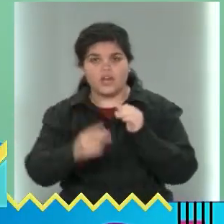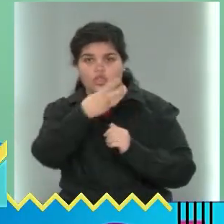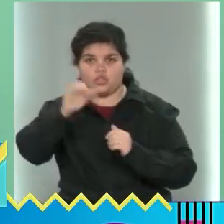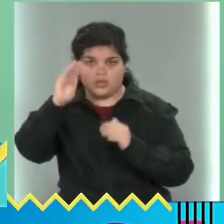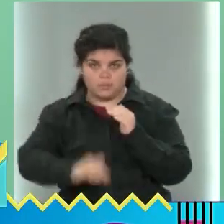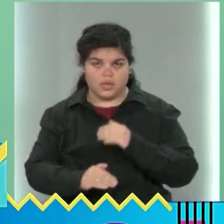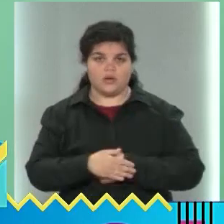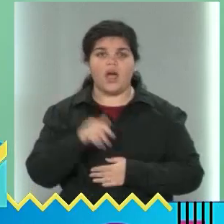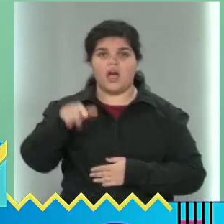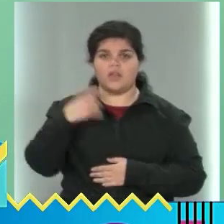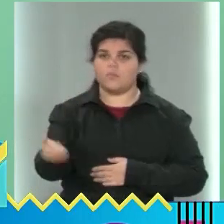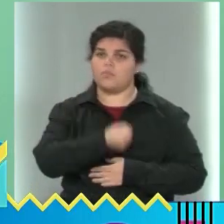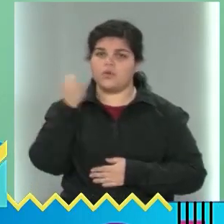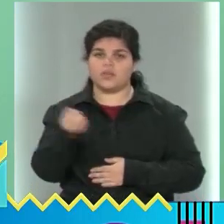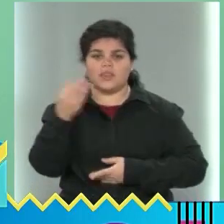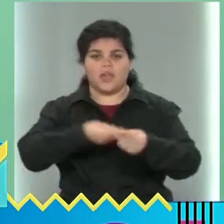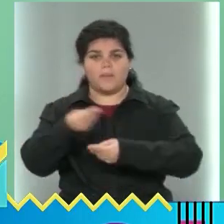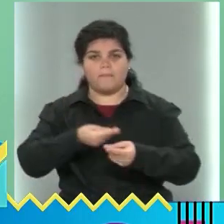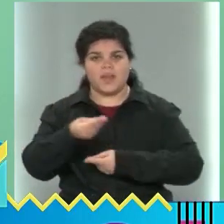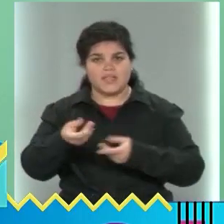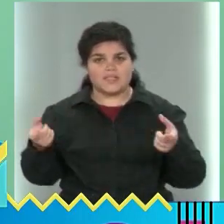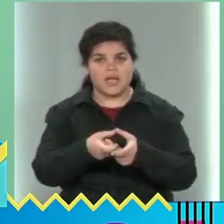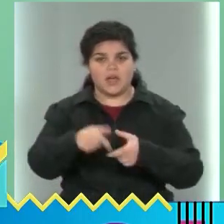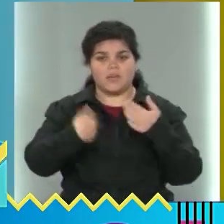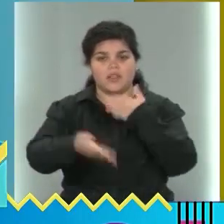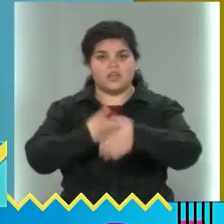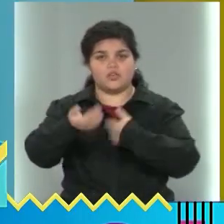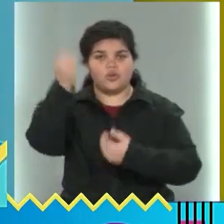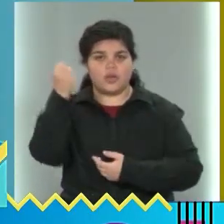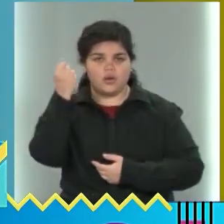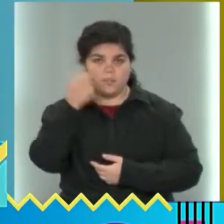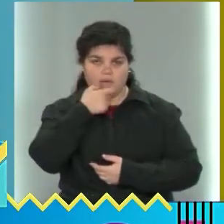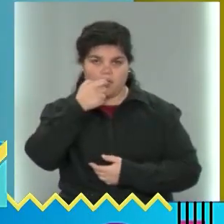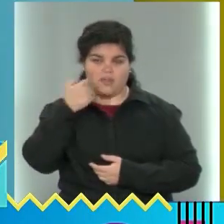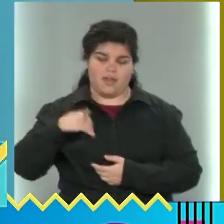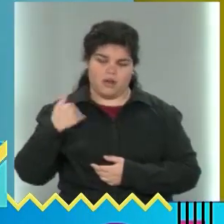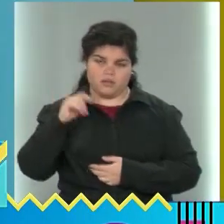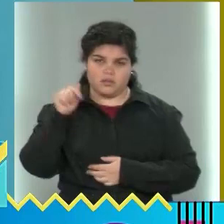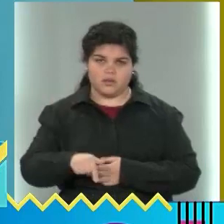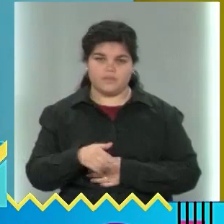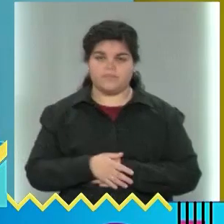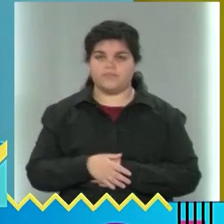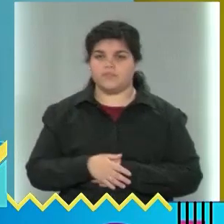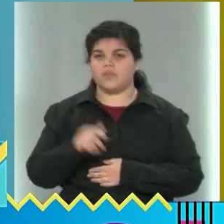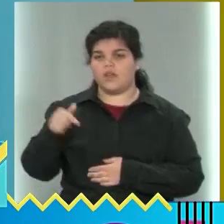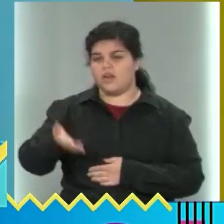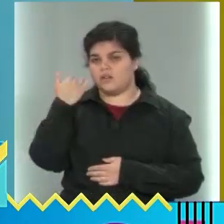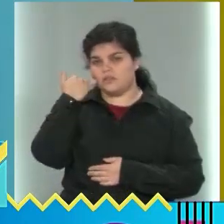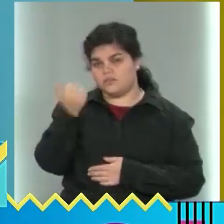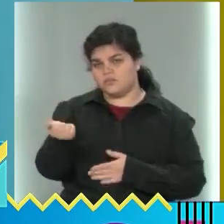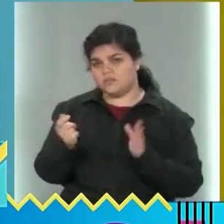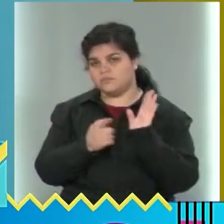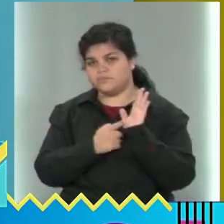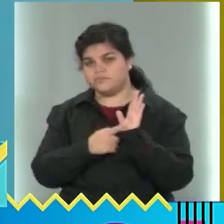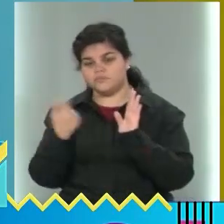panorama acerca de la importancia que tienen las pymes para el desarrollo económico del país. Exactamente. Bueno, retomando un poco lo que veíamos en el clip